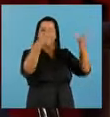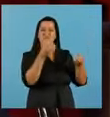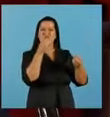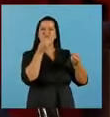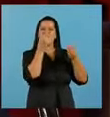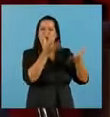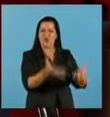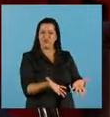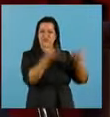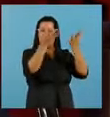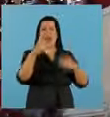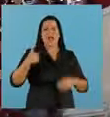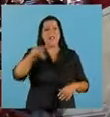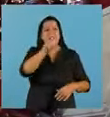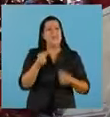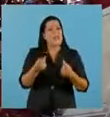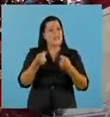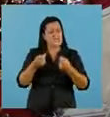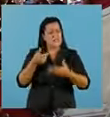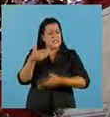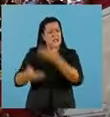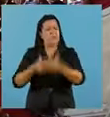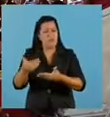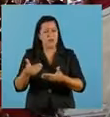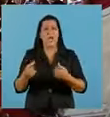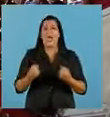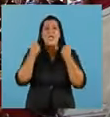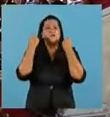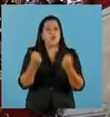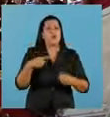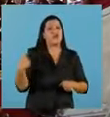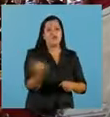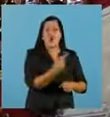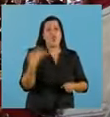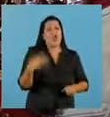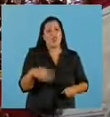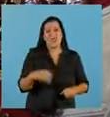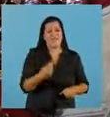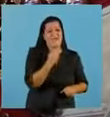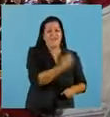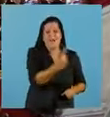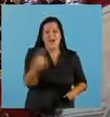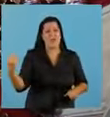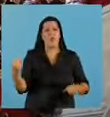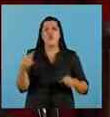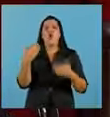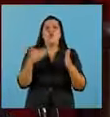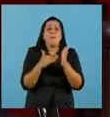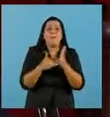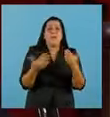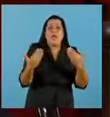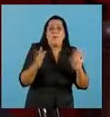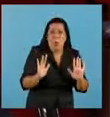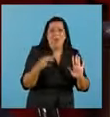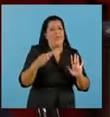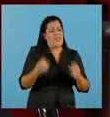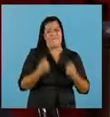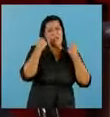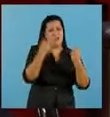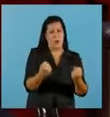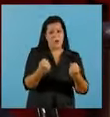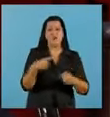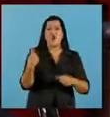Argentina necesita salir adelante y el esfuerzo tiene que ser de cada uno según sus posibilidades. La